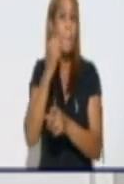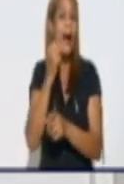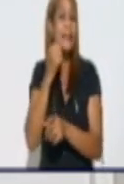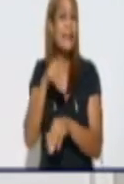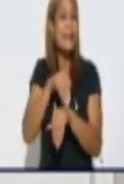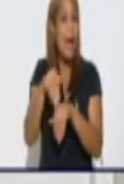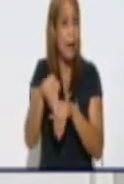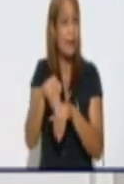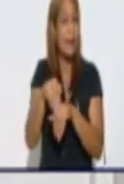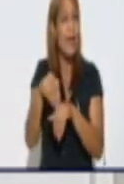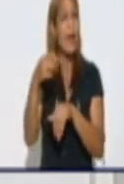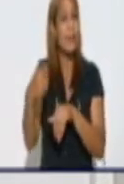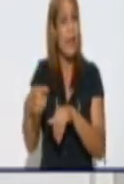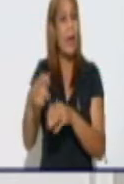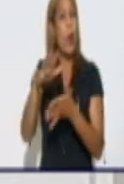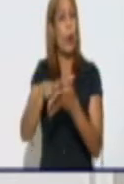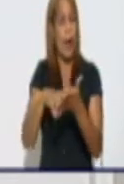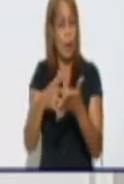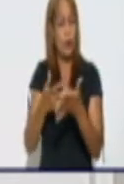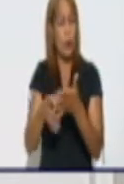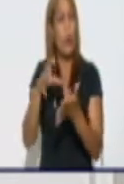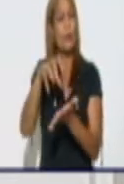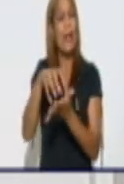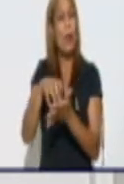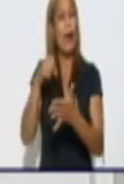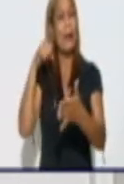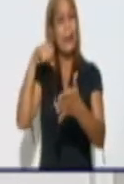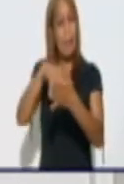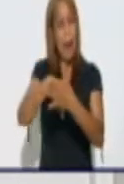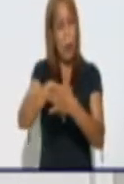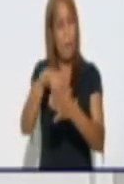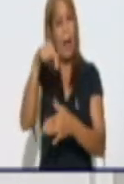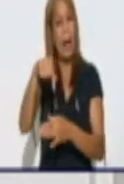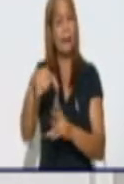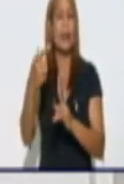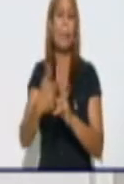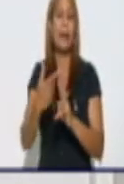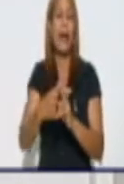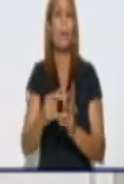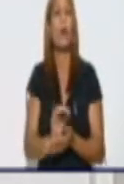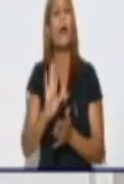Voy a rectificar, es Manopla, sí, efectivamente. Millán, comenzamos por